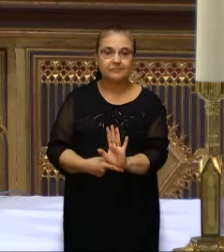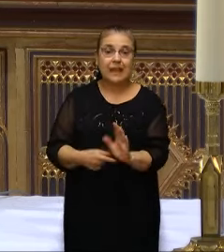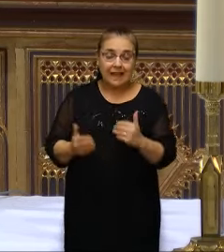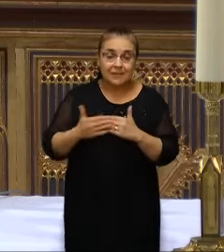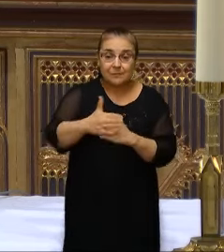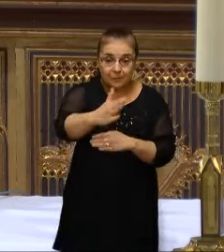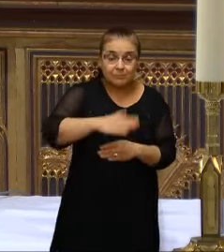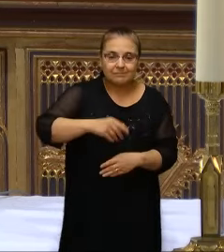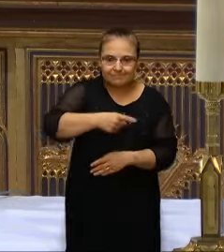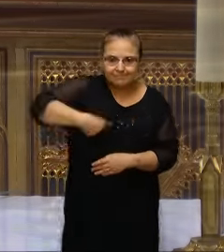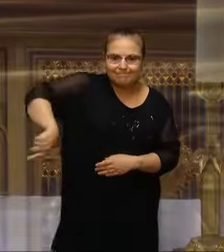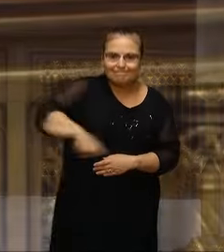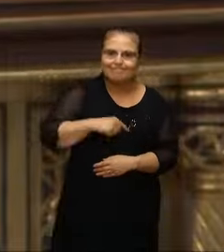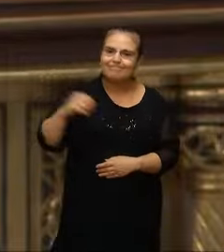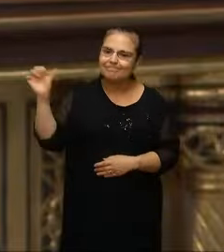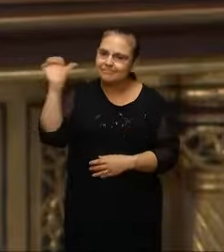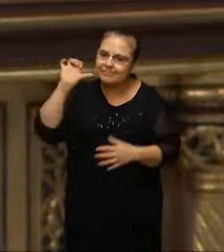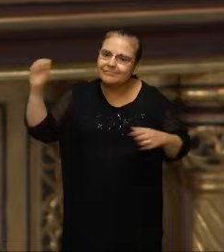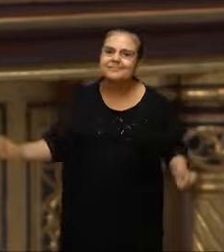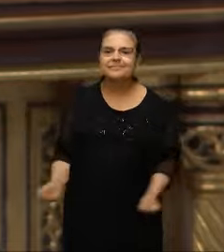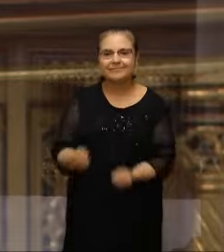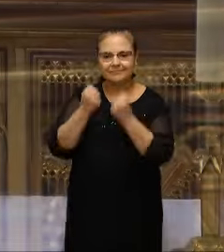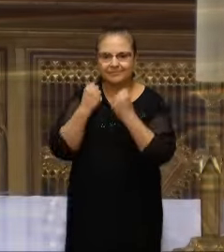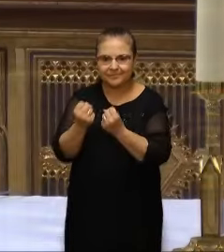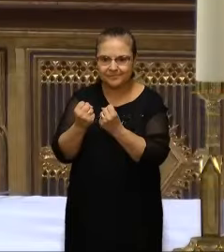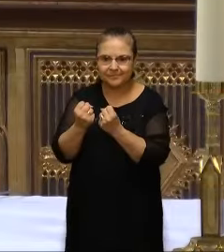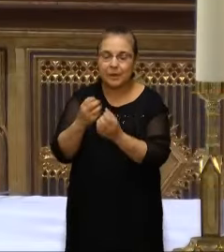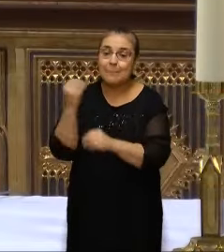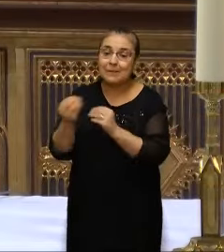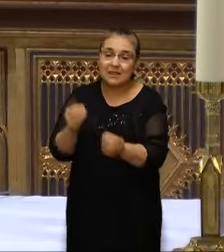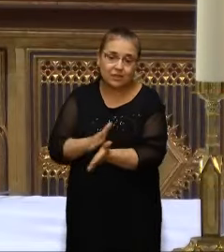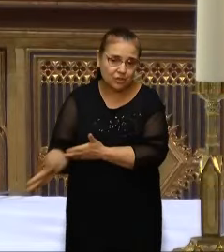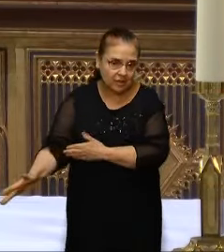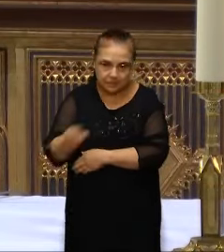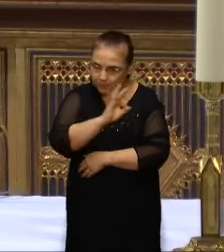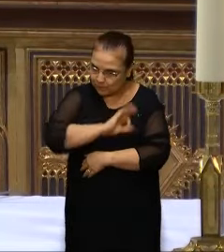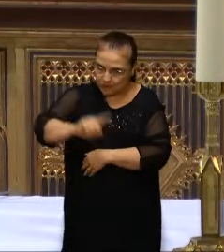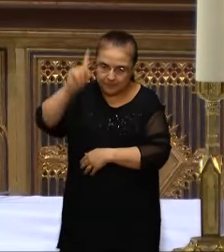presentamos él será para nosotros ver vida de salvación